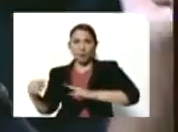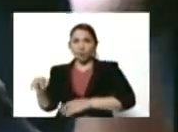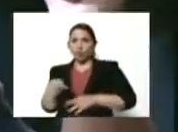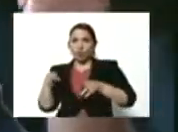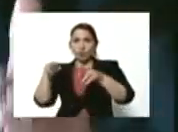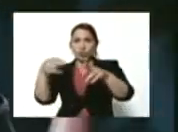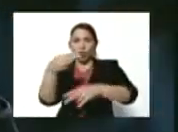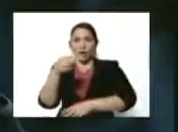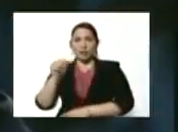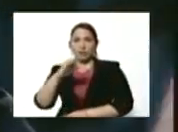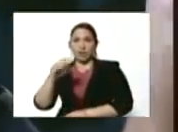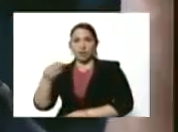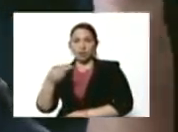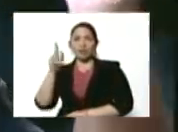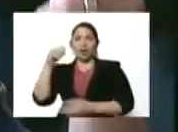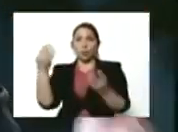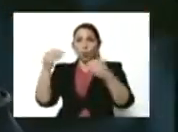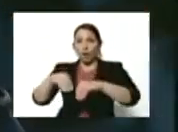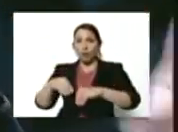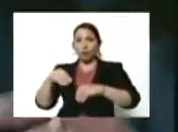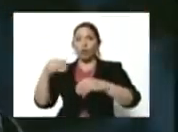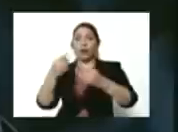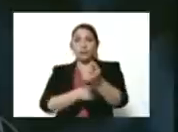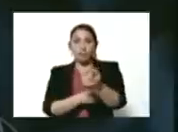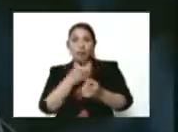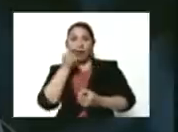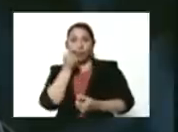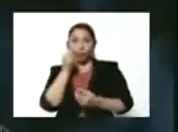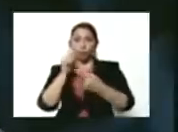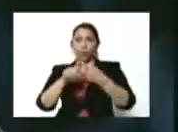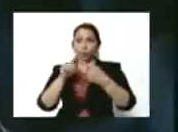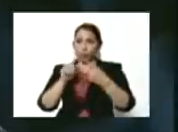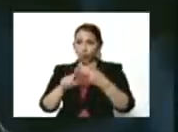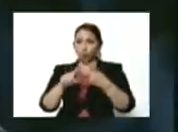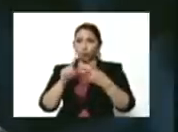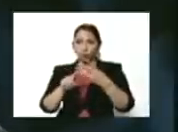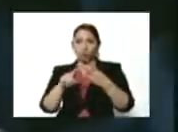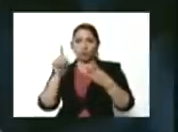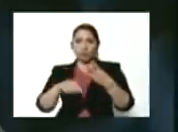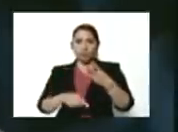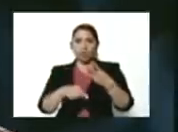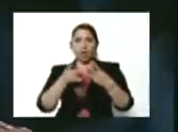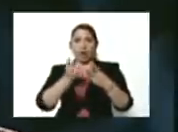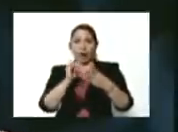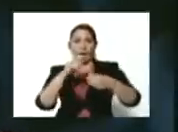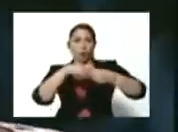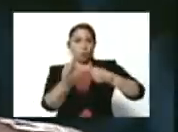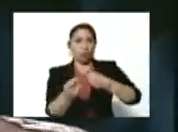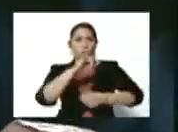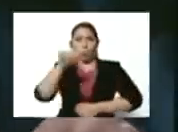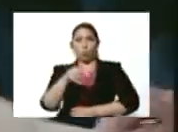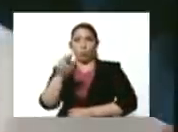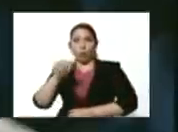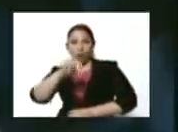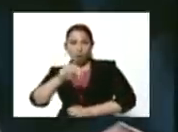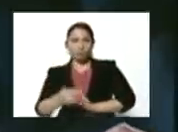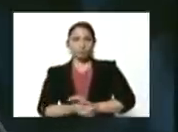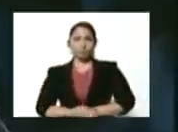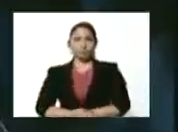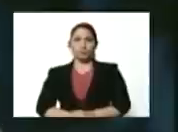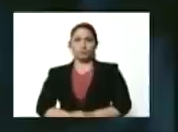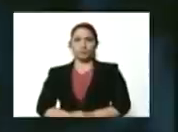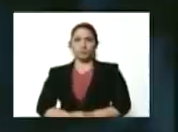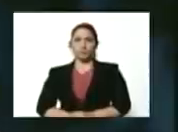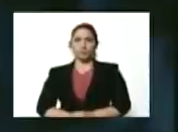Riohacha conjuntamente con los hermanos Sequea, conjuntamente con este desertor Aranguren,